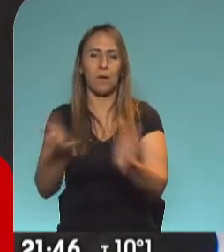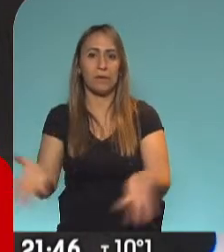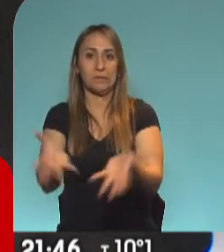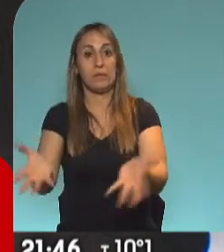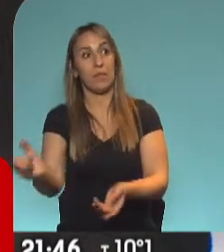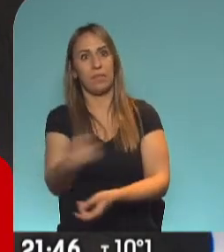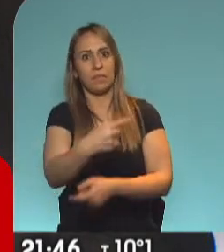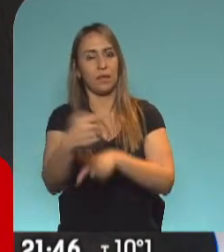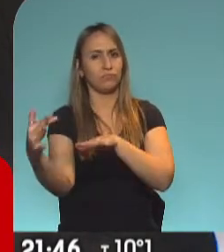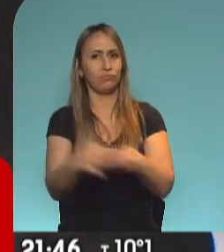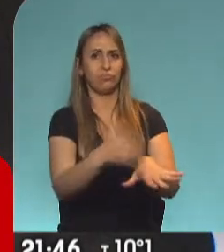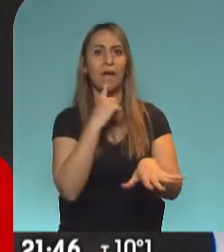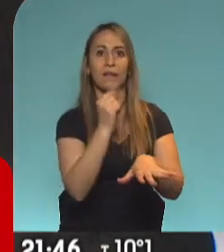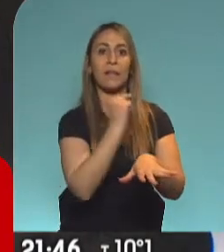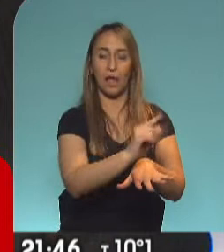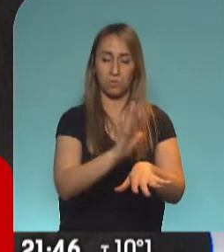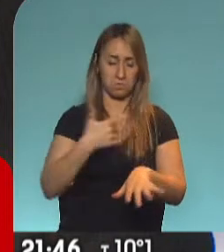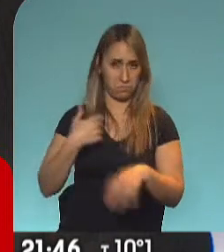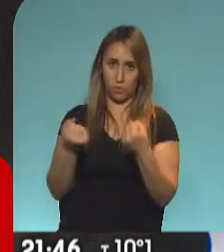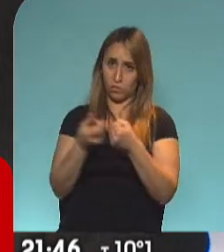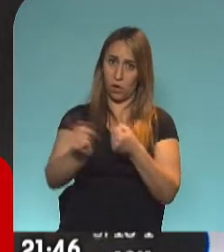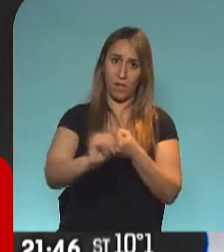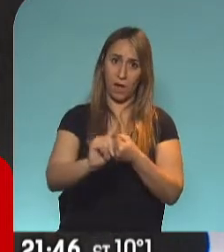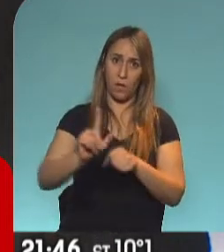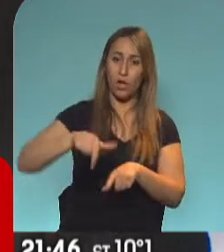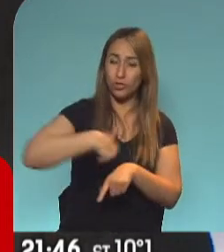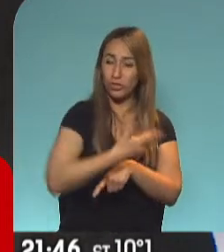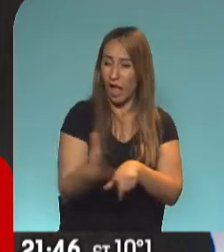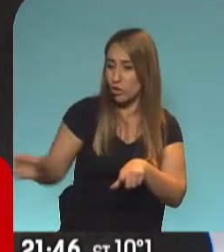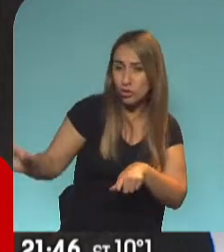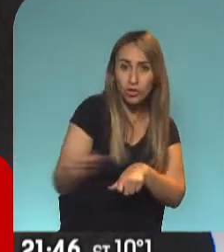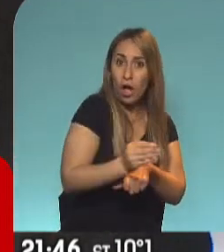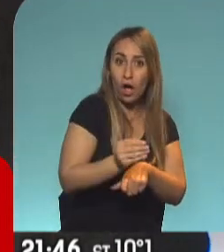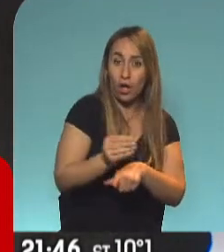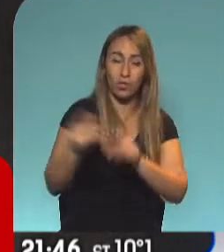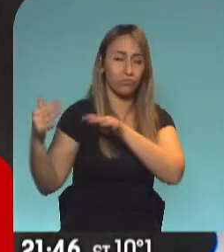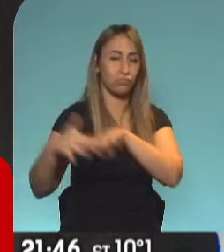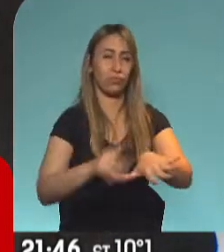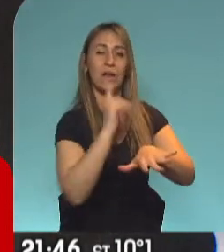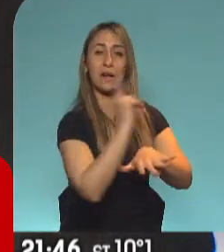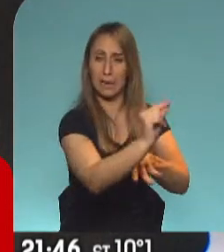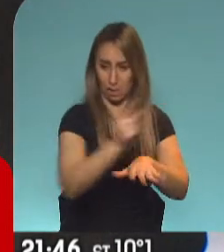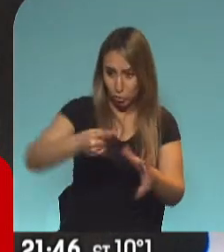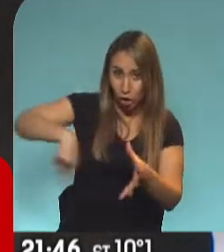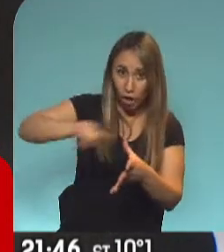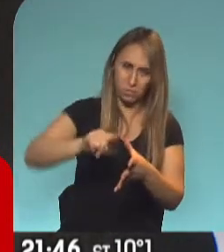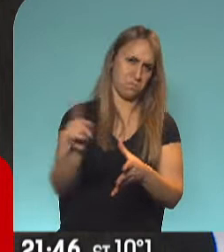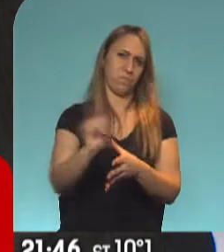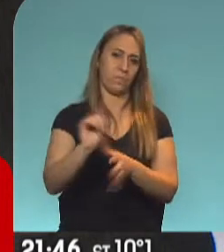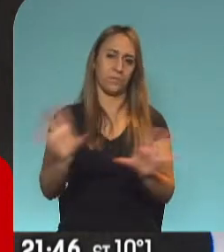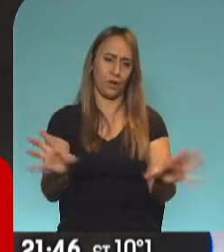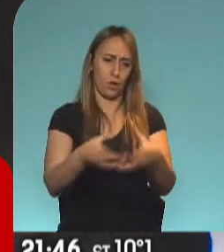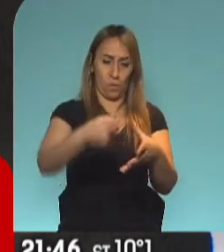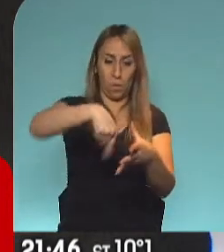reclamar. Tampoco estoy de acuerdo que sea la sociedad toda que sale a reclamar. A ver, es un grupo de personas